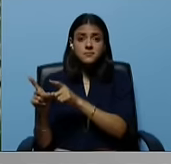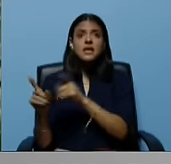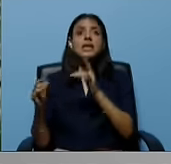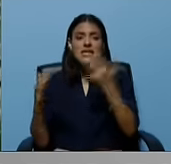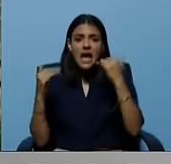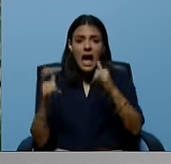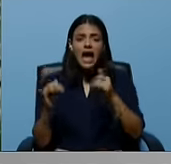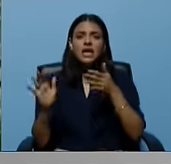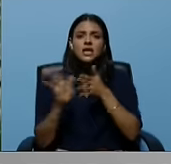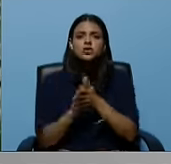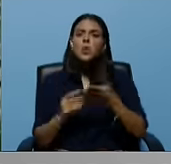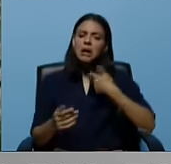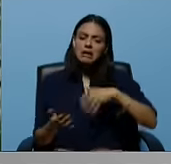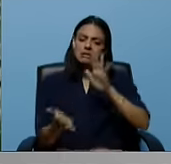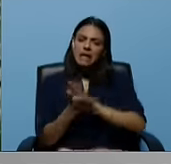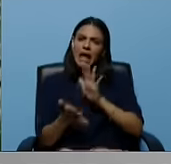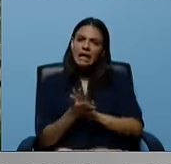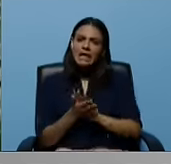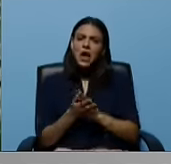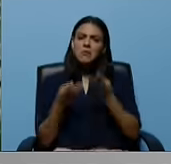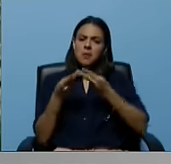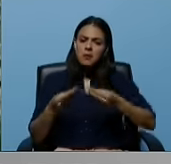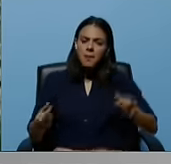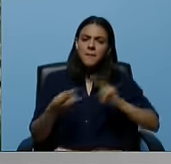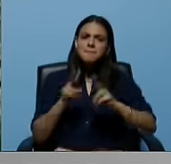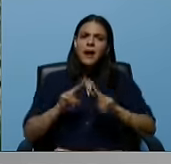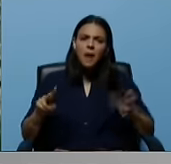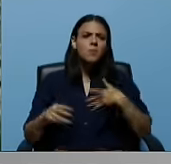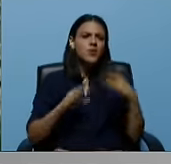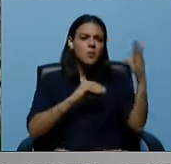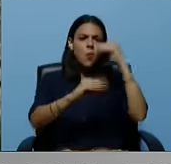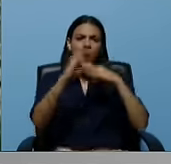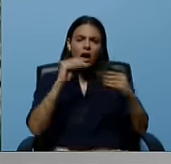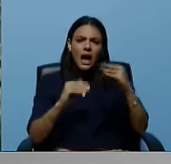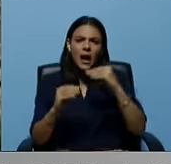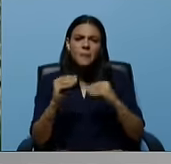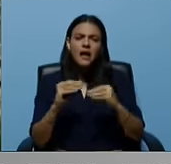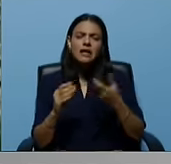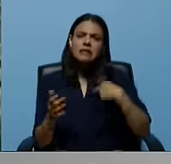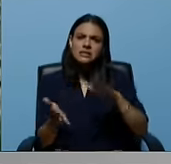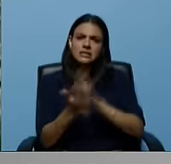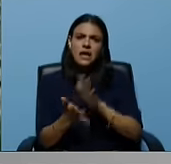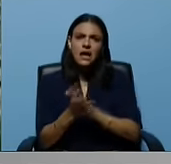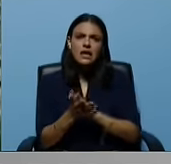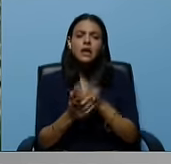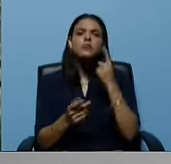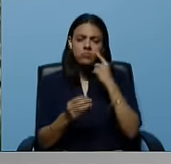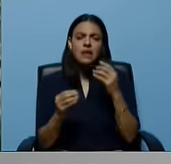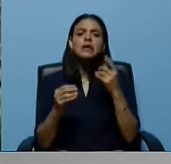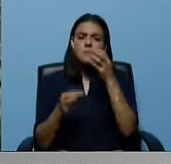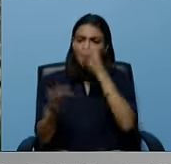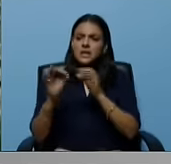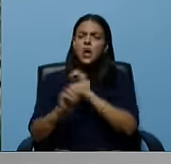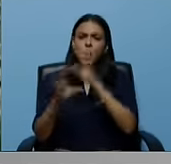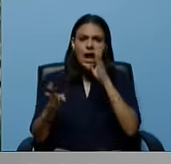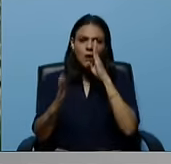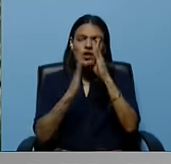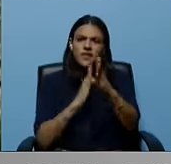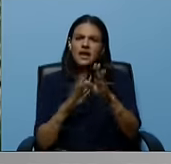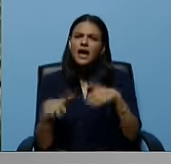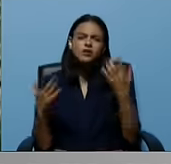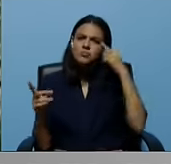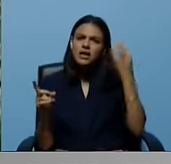el sosiego y la calma para poder conversar. Edmundo González Urrutia me ratificó de manera directa